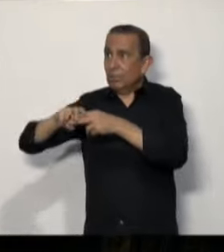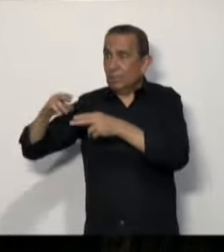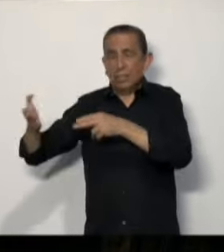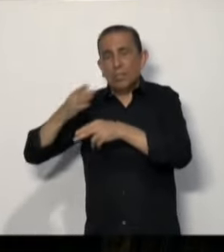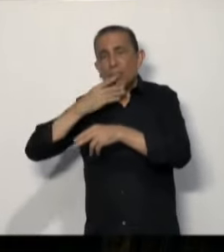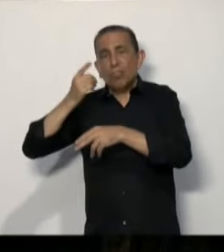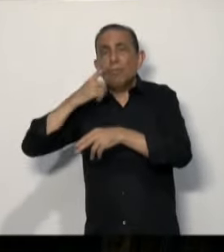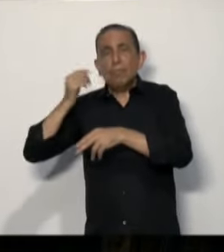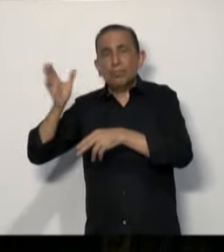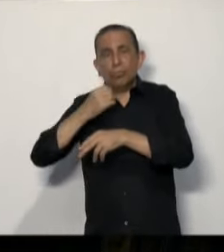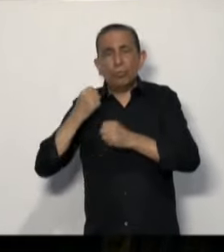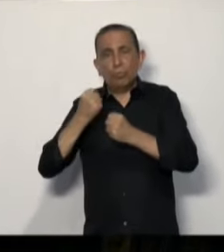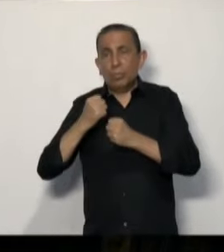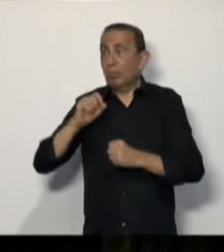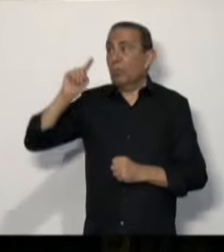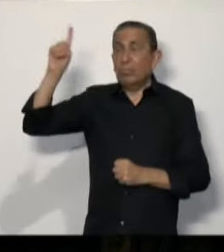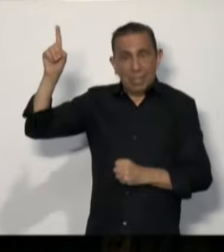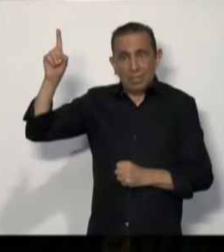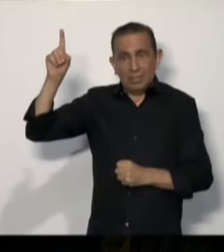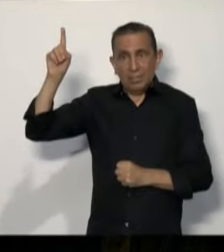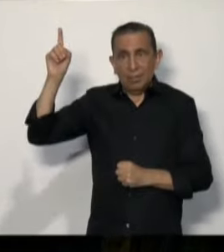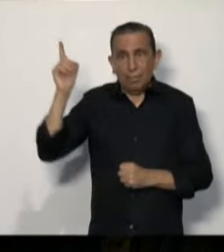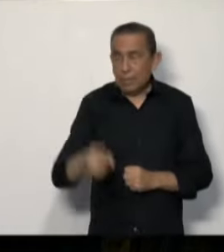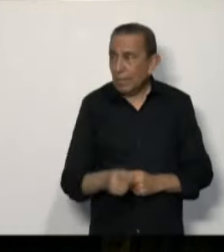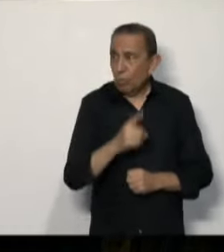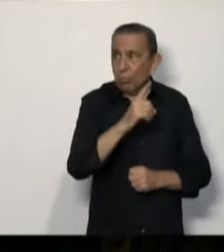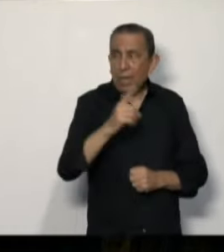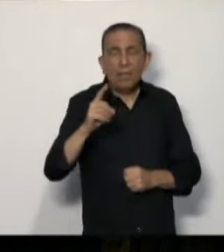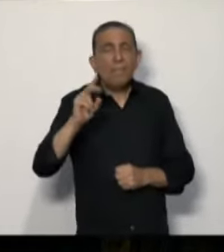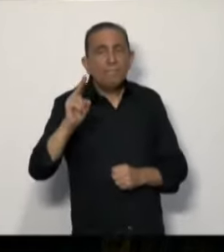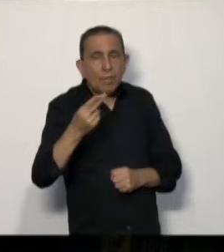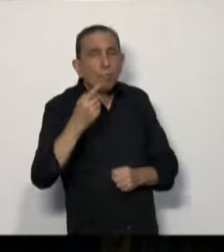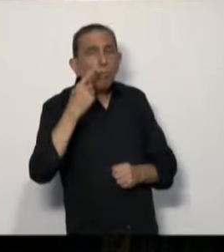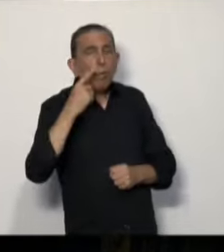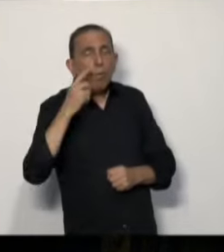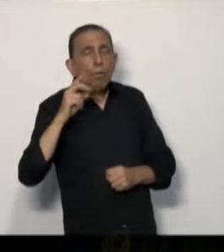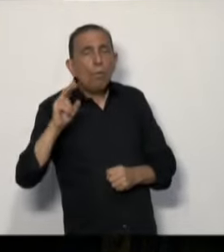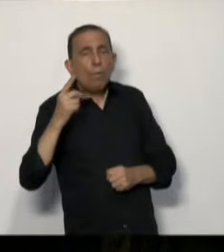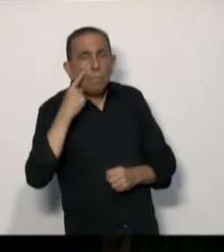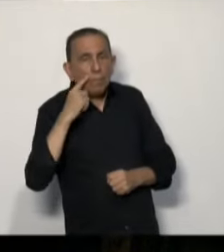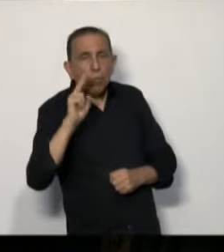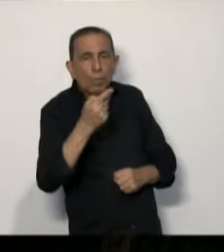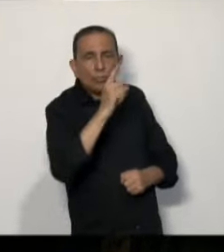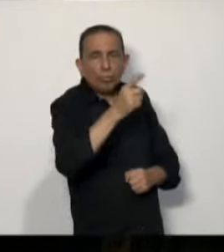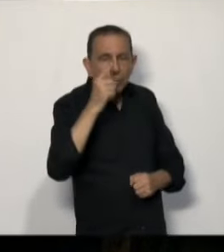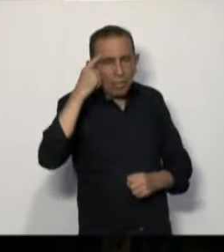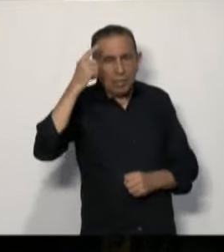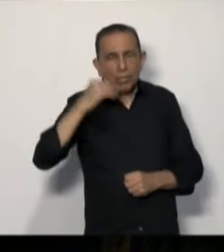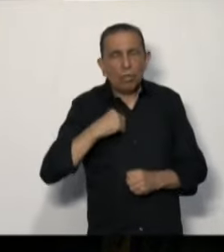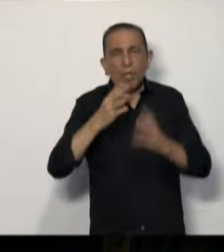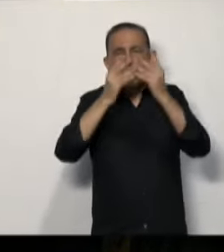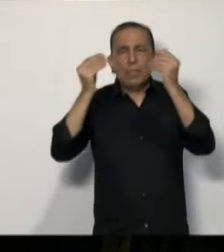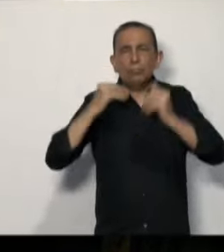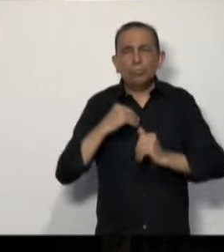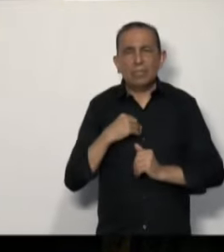Dios Padre Todopoderoso. Desde allí ha de venir a juzgar a los vivos y a los muertos. Creo en el Espíritu Santo,